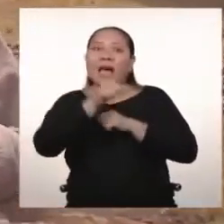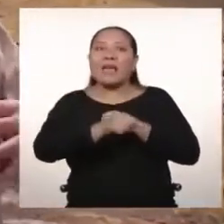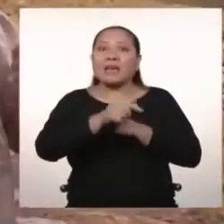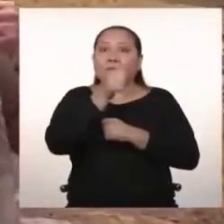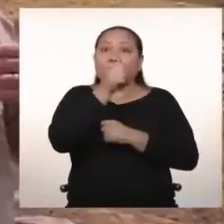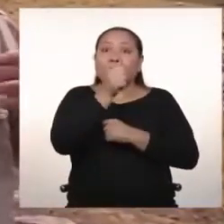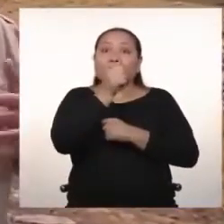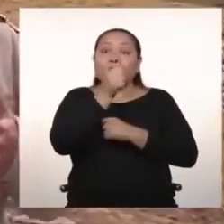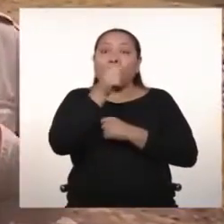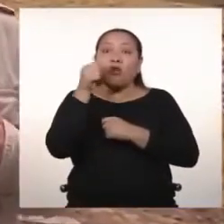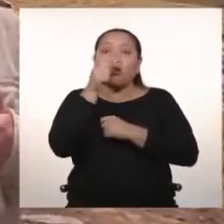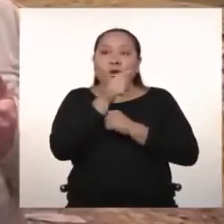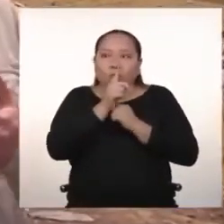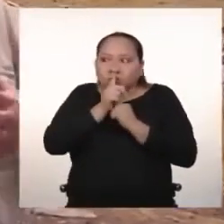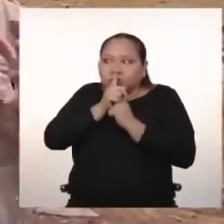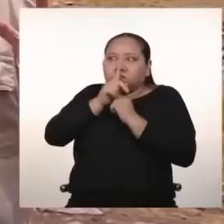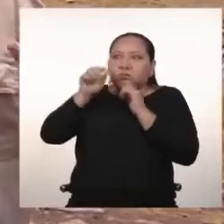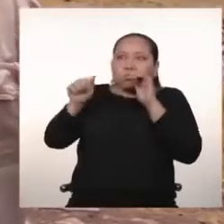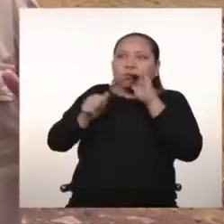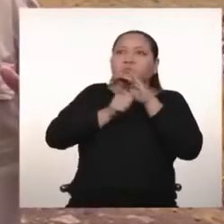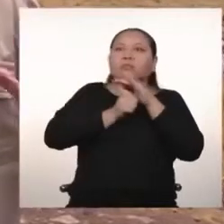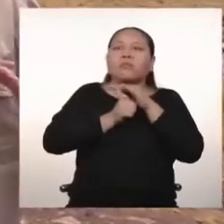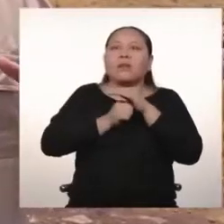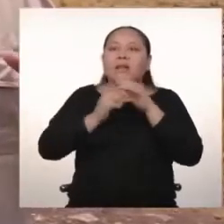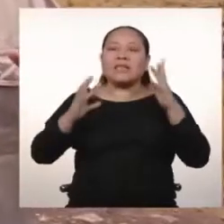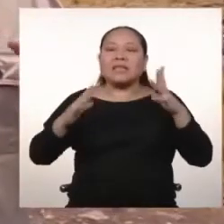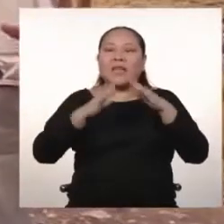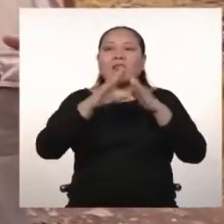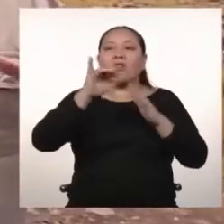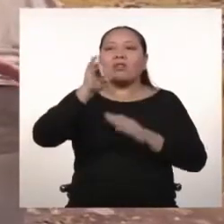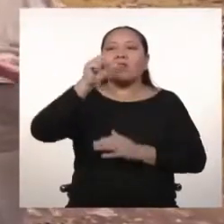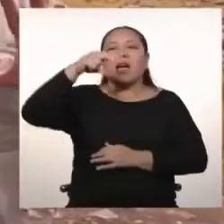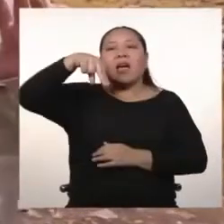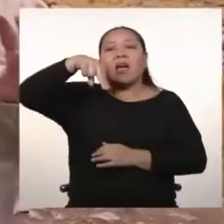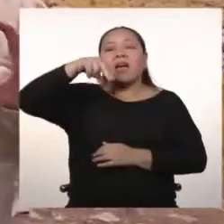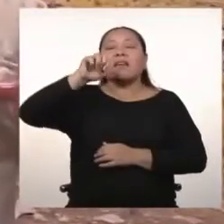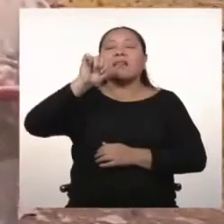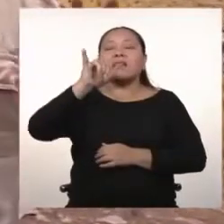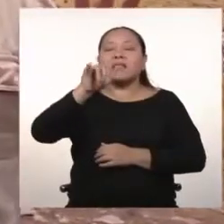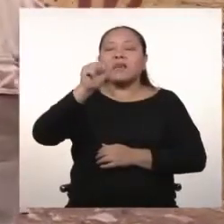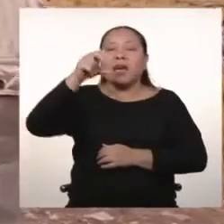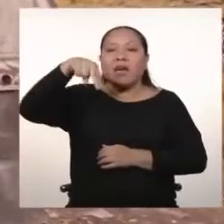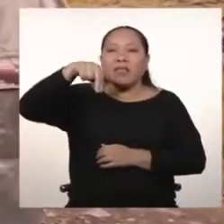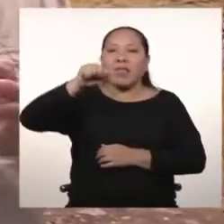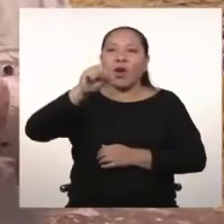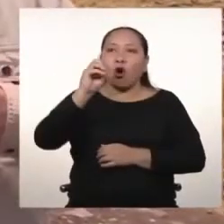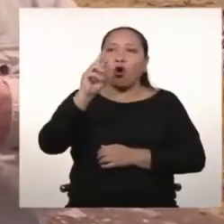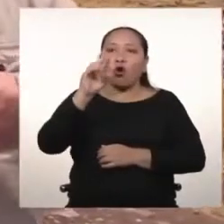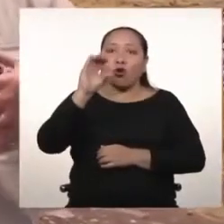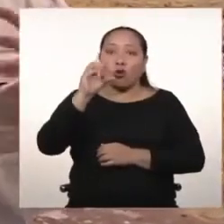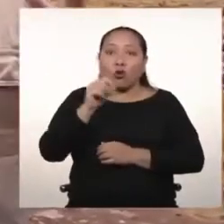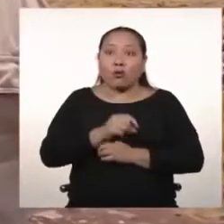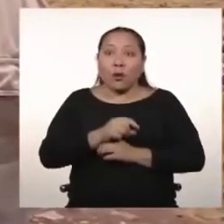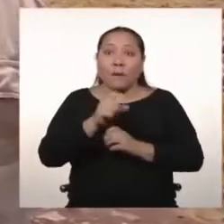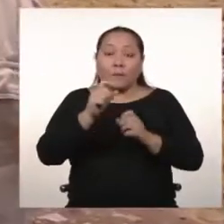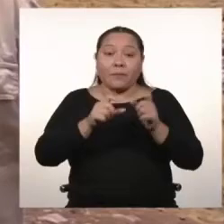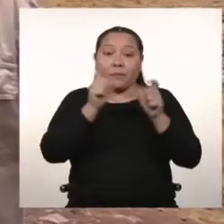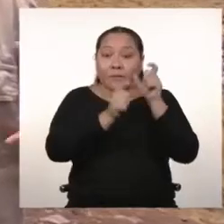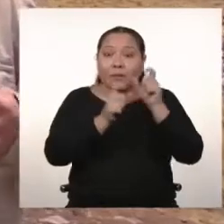tupacamaru detrás nuestro está el cerro yana orco tupacamaru y sus jues se quedaron aquí para